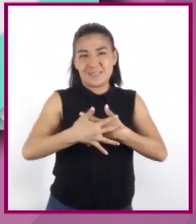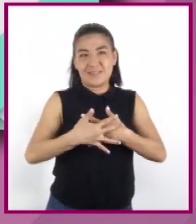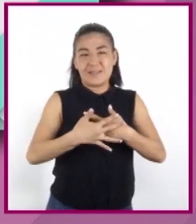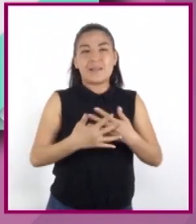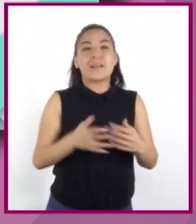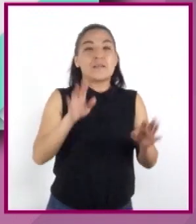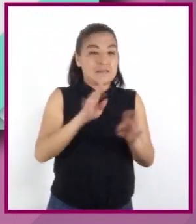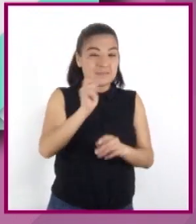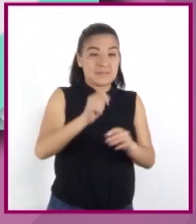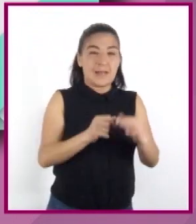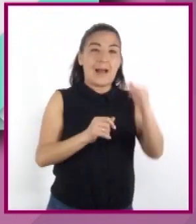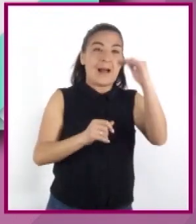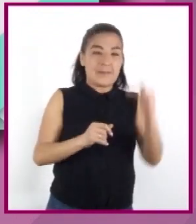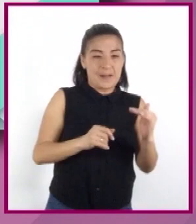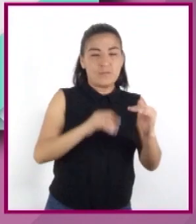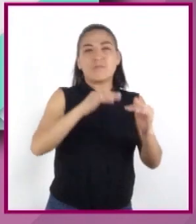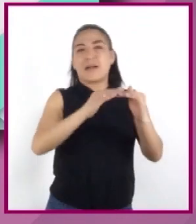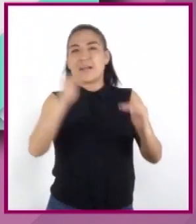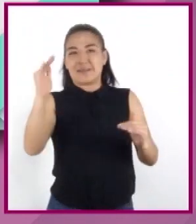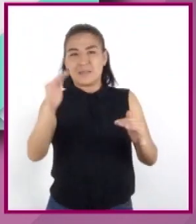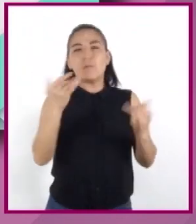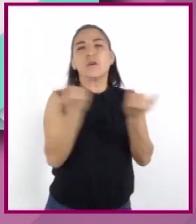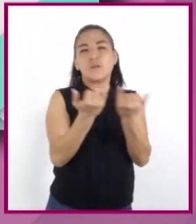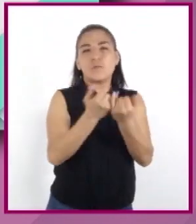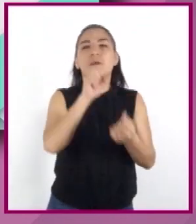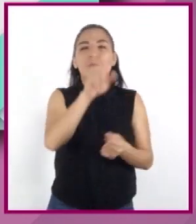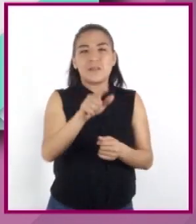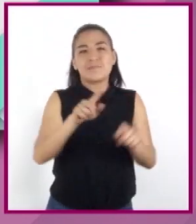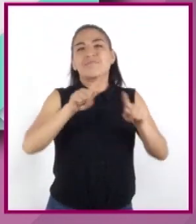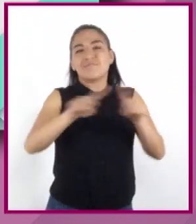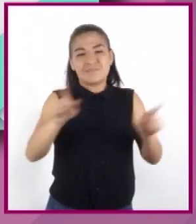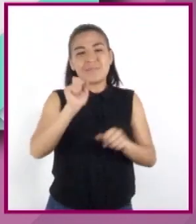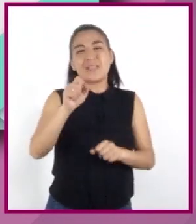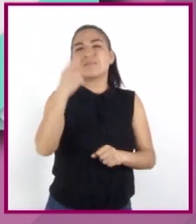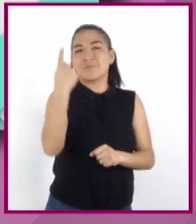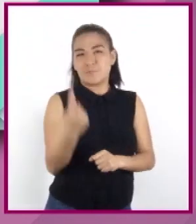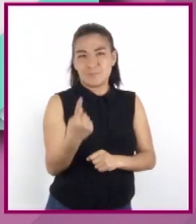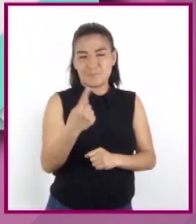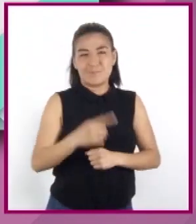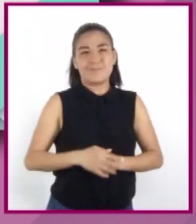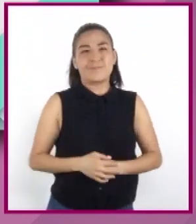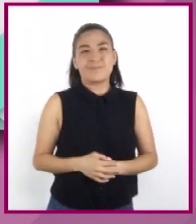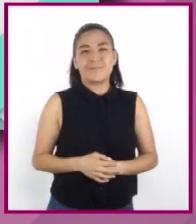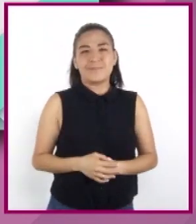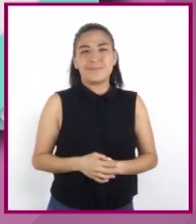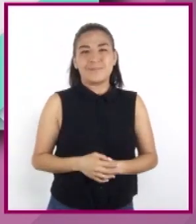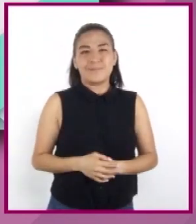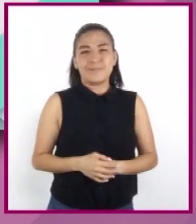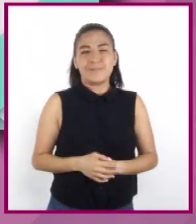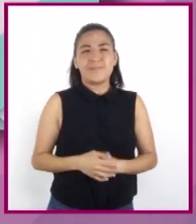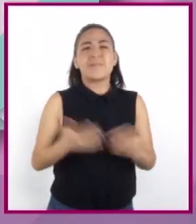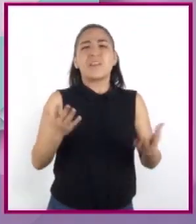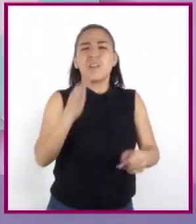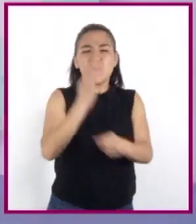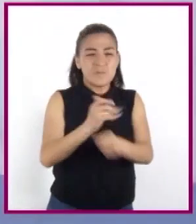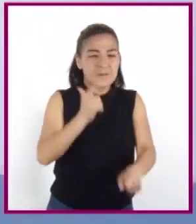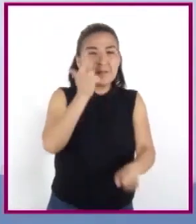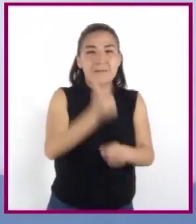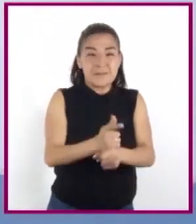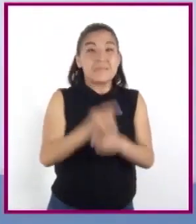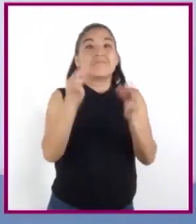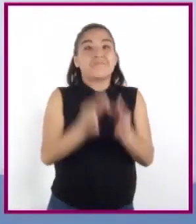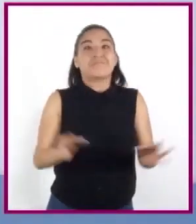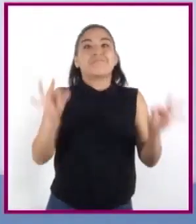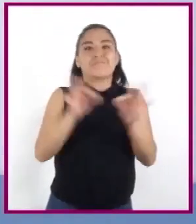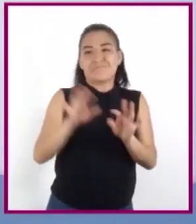en las abscisas como en las ordenadas, por lo que su razón de cambio también es de 1. Lo que encontramos es muy